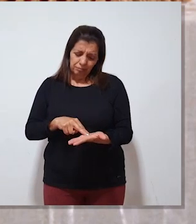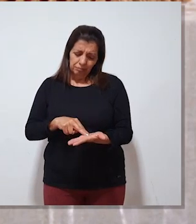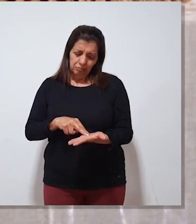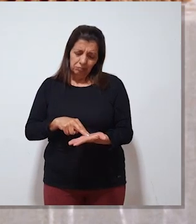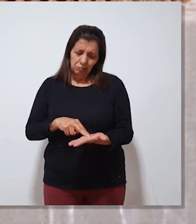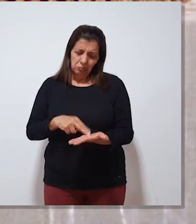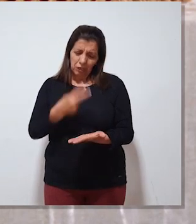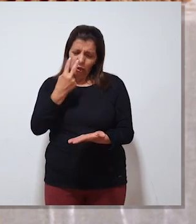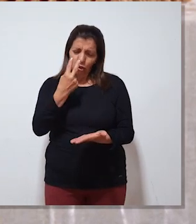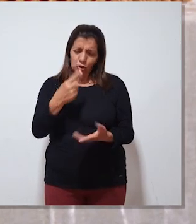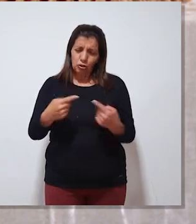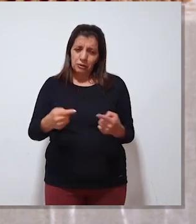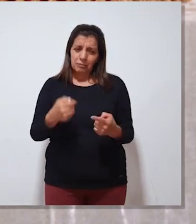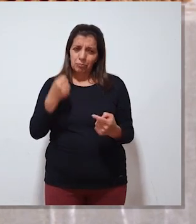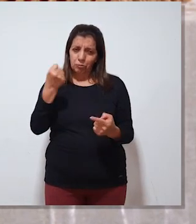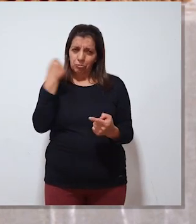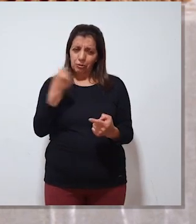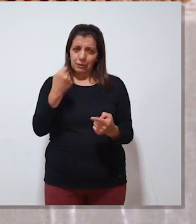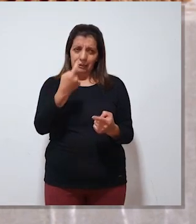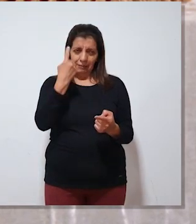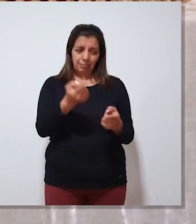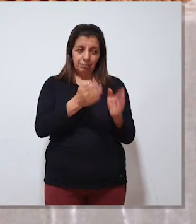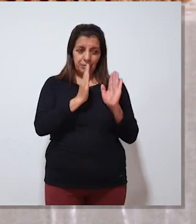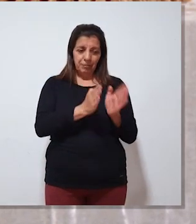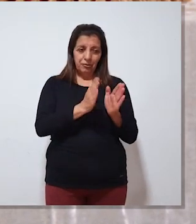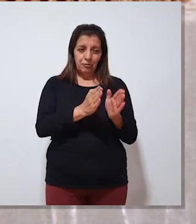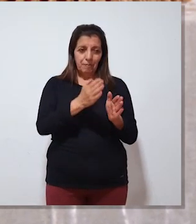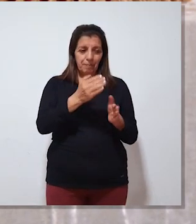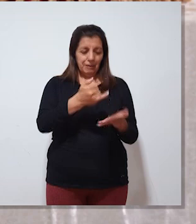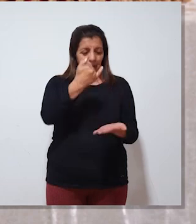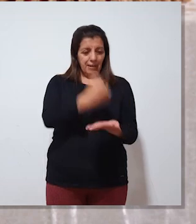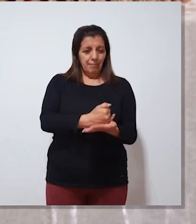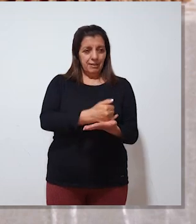significativos: la presencia de María y su unión con los